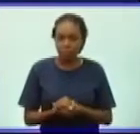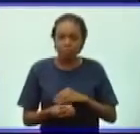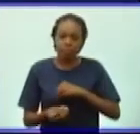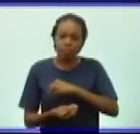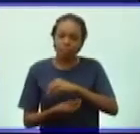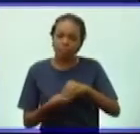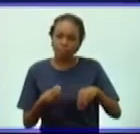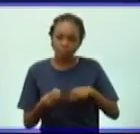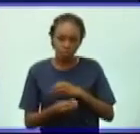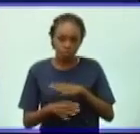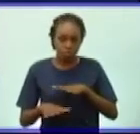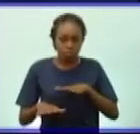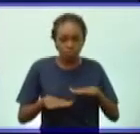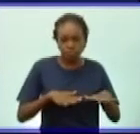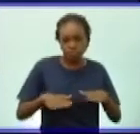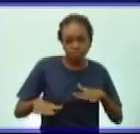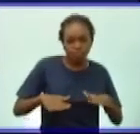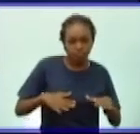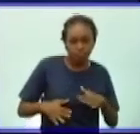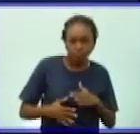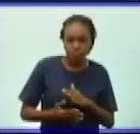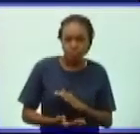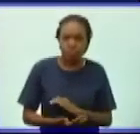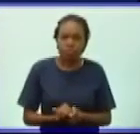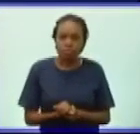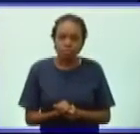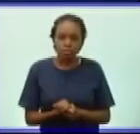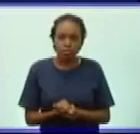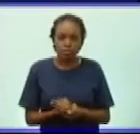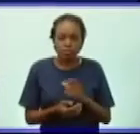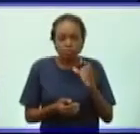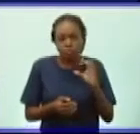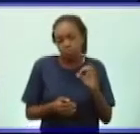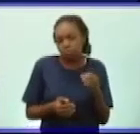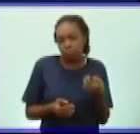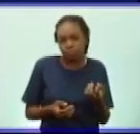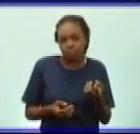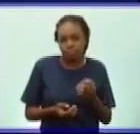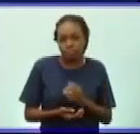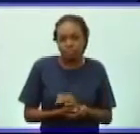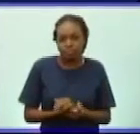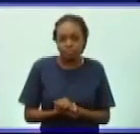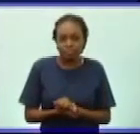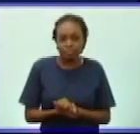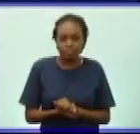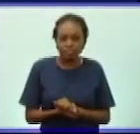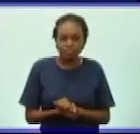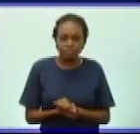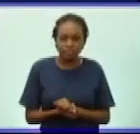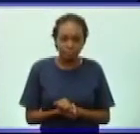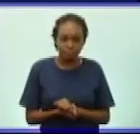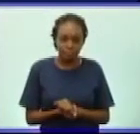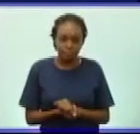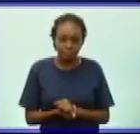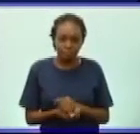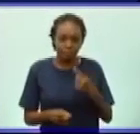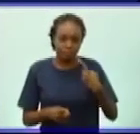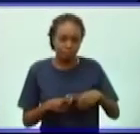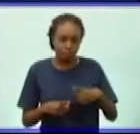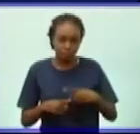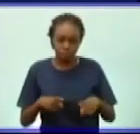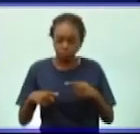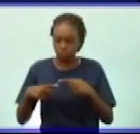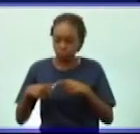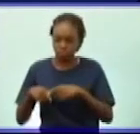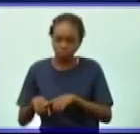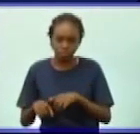el cambio de posición de un cuerpo o de sus partes en relación con otros